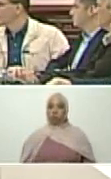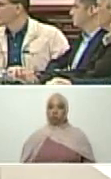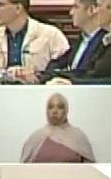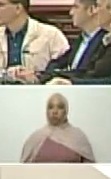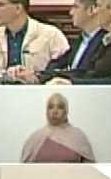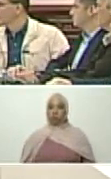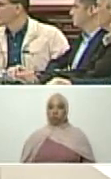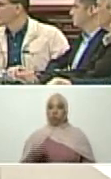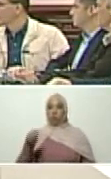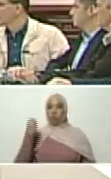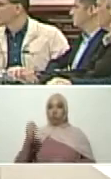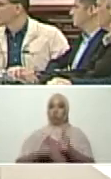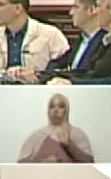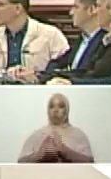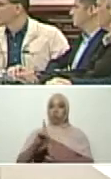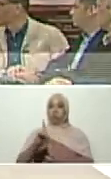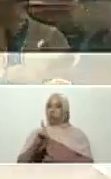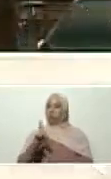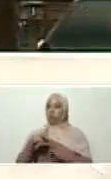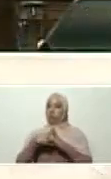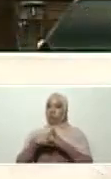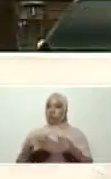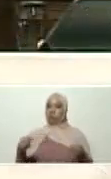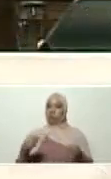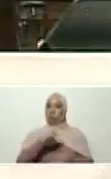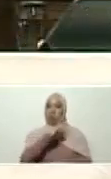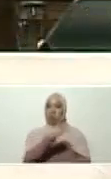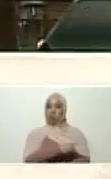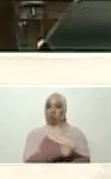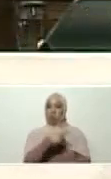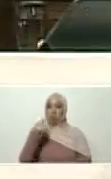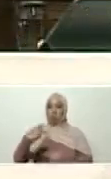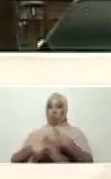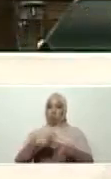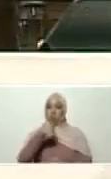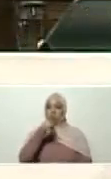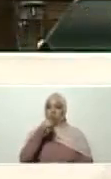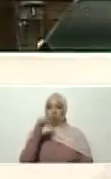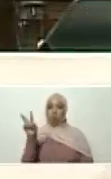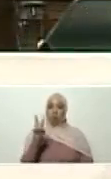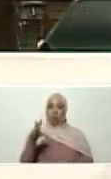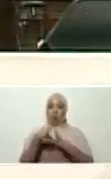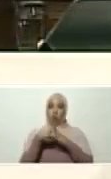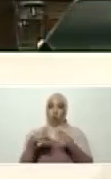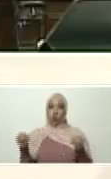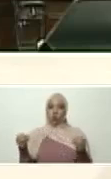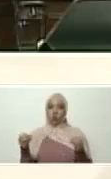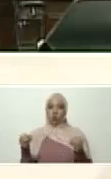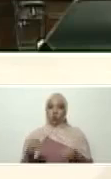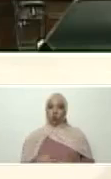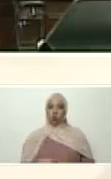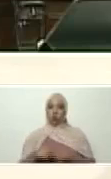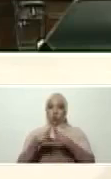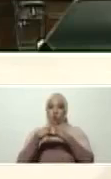incluye el desarrollo y expansión de todas las fuerzas productivas del país. Todas.